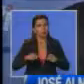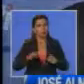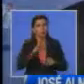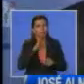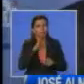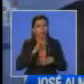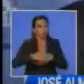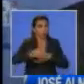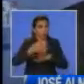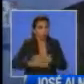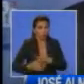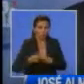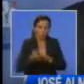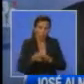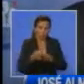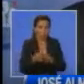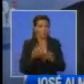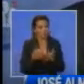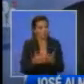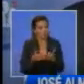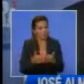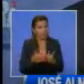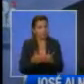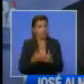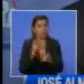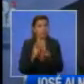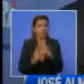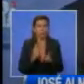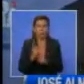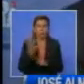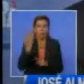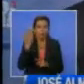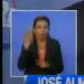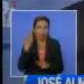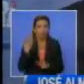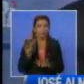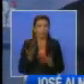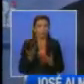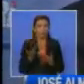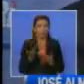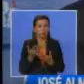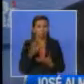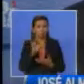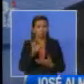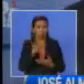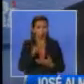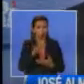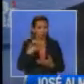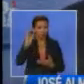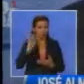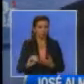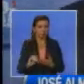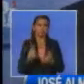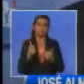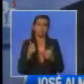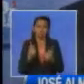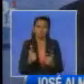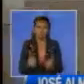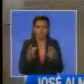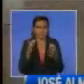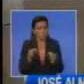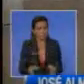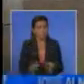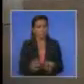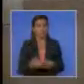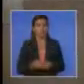presentaban a tiempo su declaración del impuesto a la renta, el año anterior llegamos a tener un cumplimiento del 83%